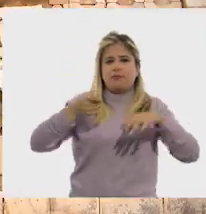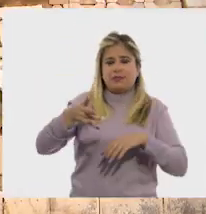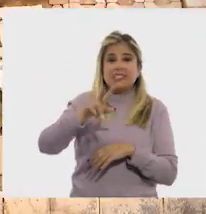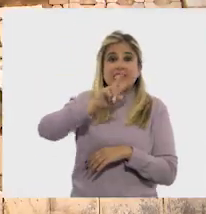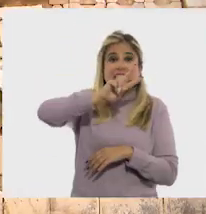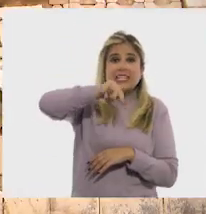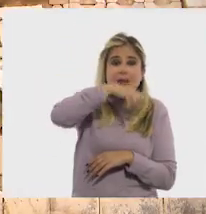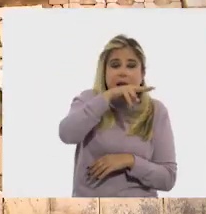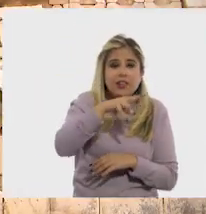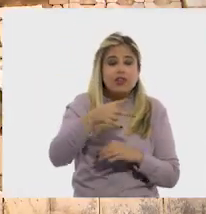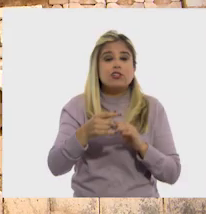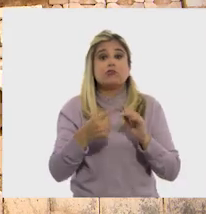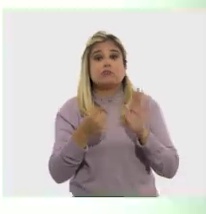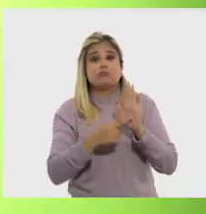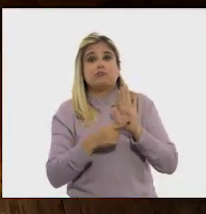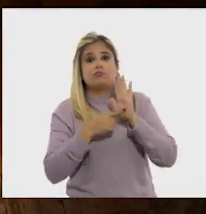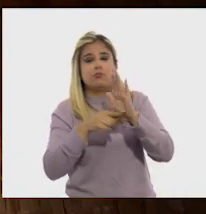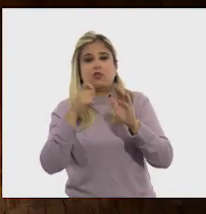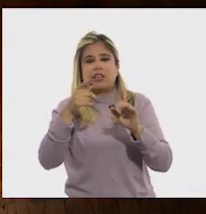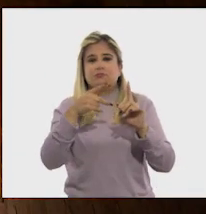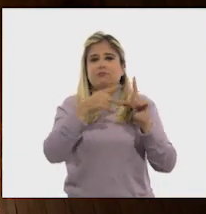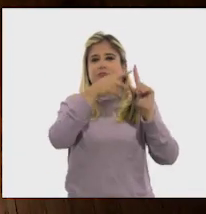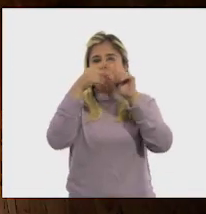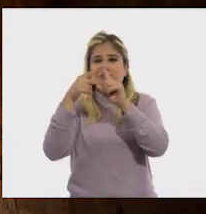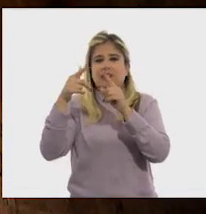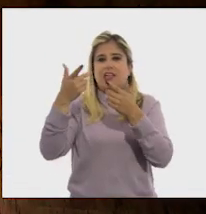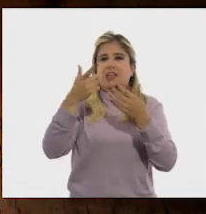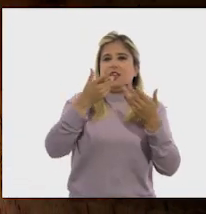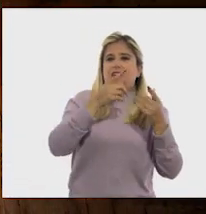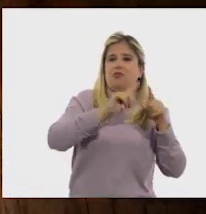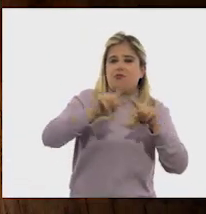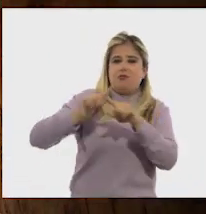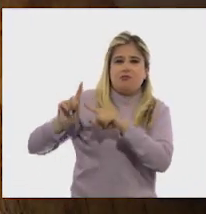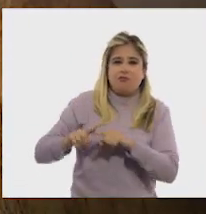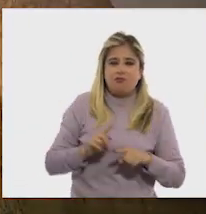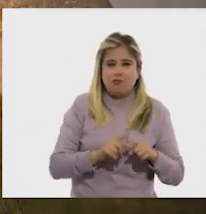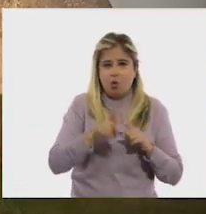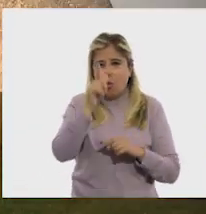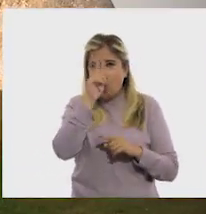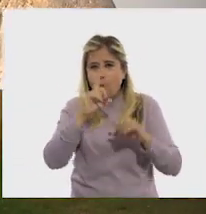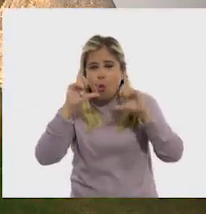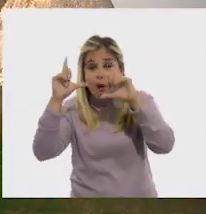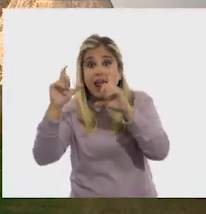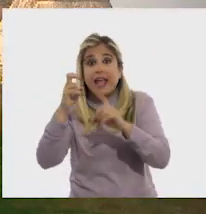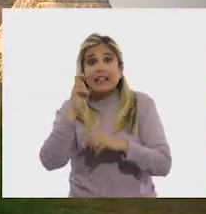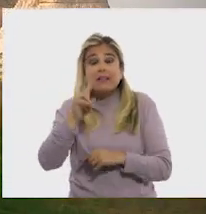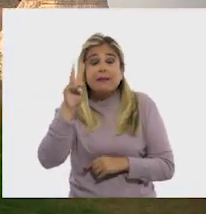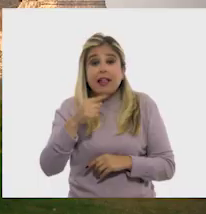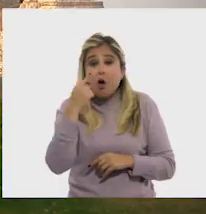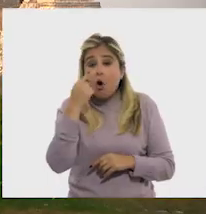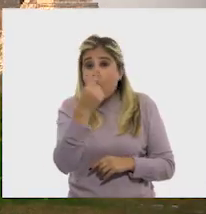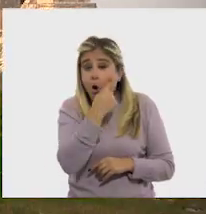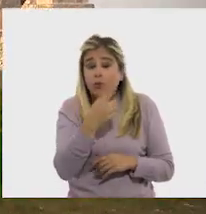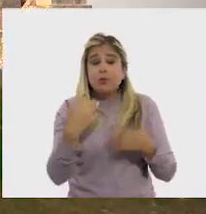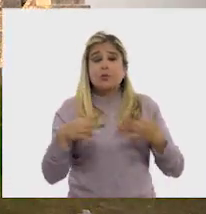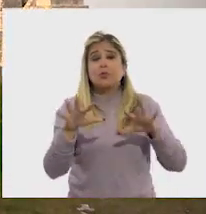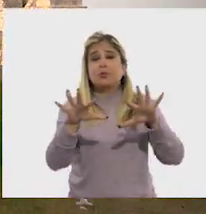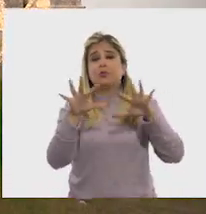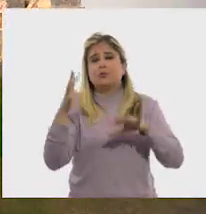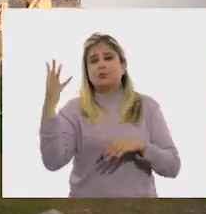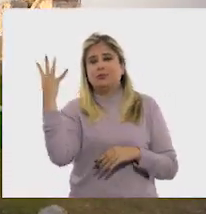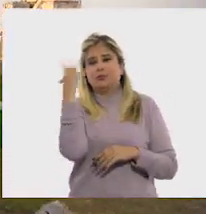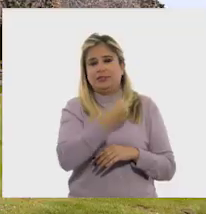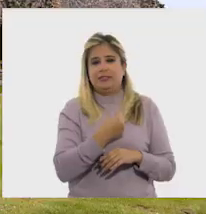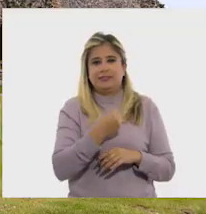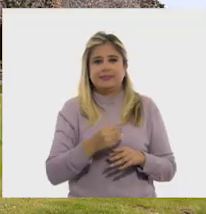y símbolos astrológicos. Uxmal es una hermosa ciudad arqueológica que cautiva los ojos de todos los que la visitan.